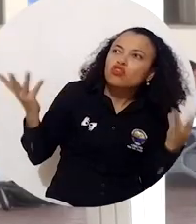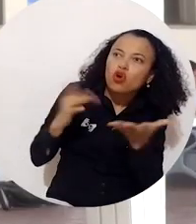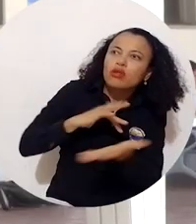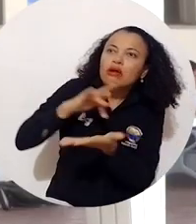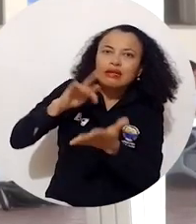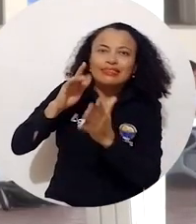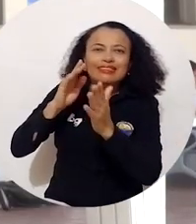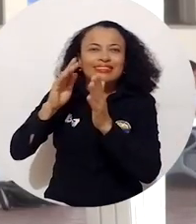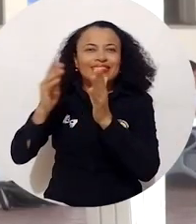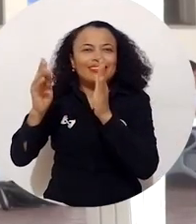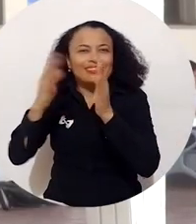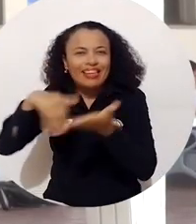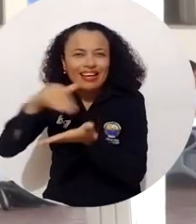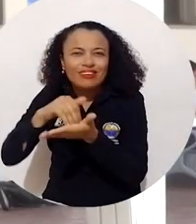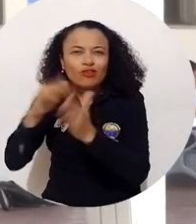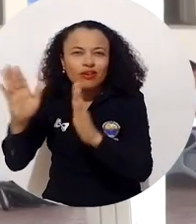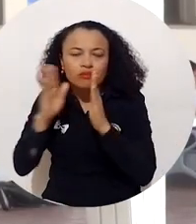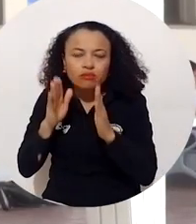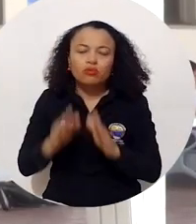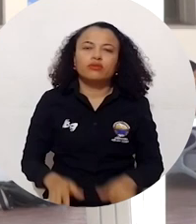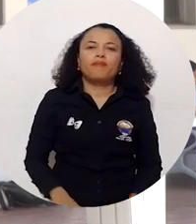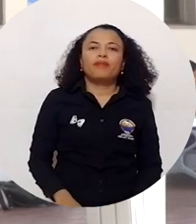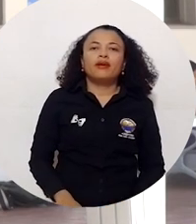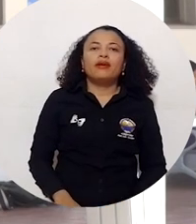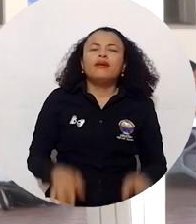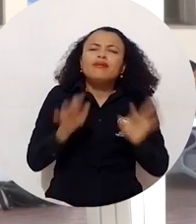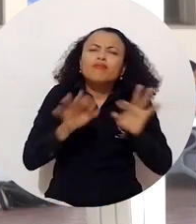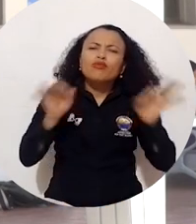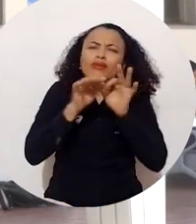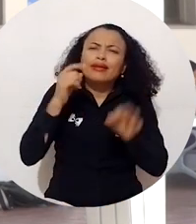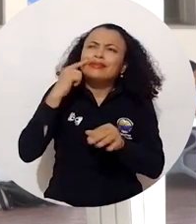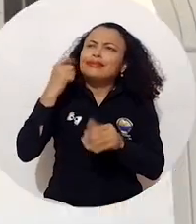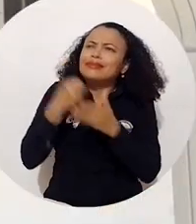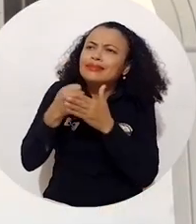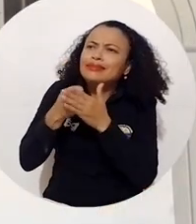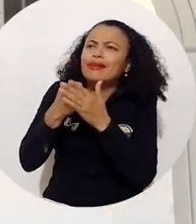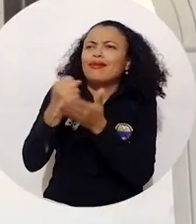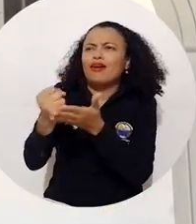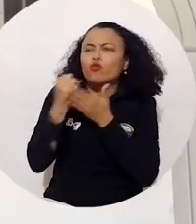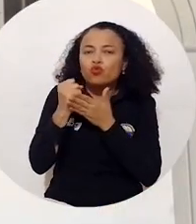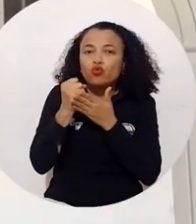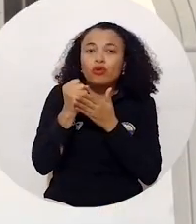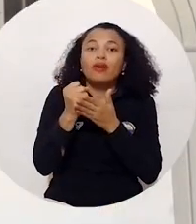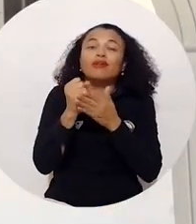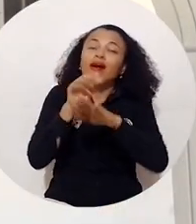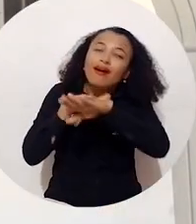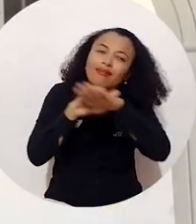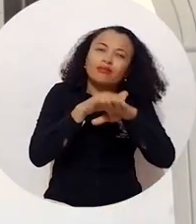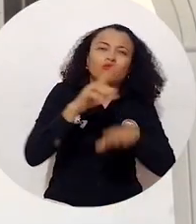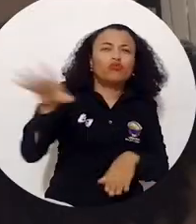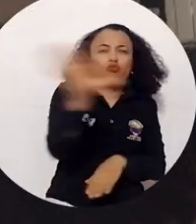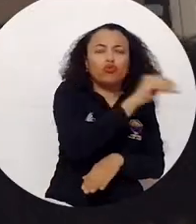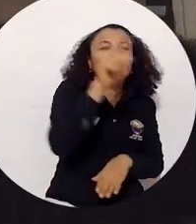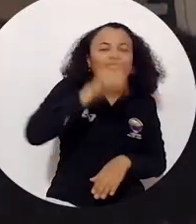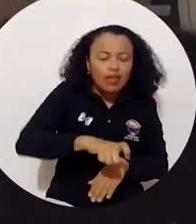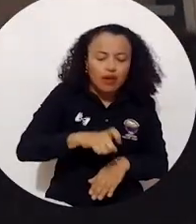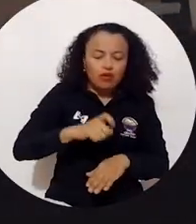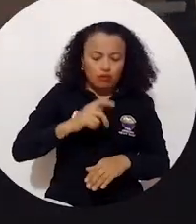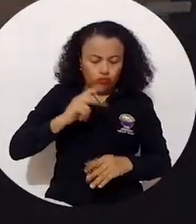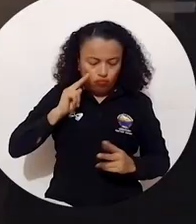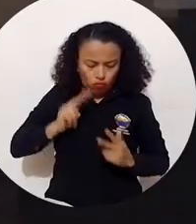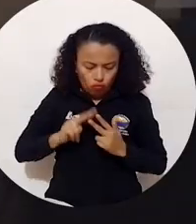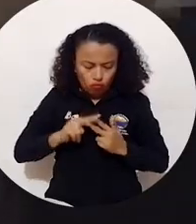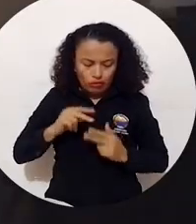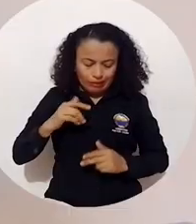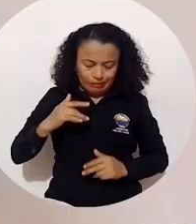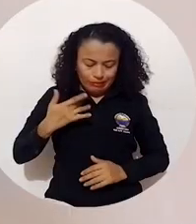que buscar ayuda y es el mensaje que queremos darle a la comunidad universitaria. Buscar ayuda es necesario y aprender a